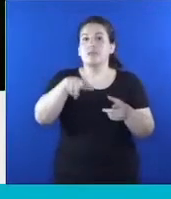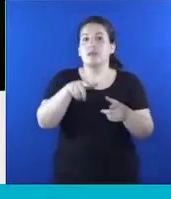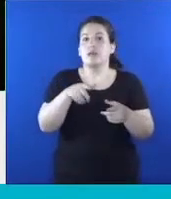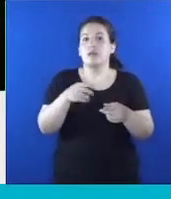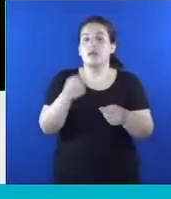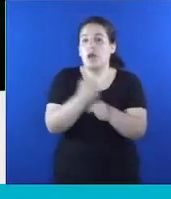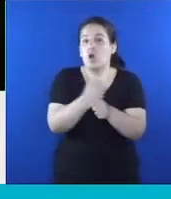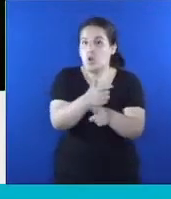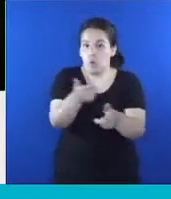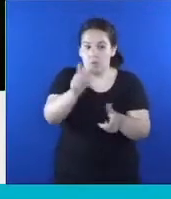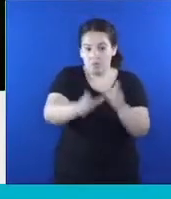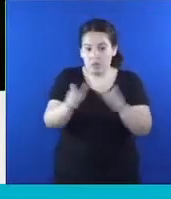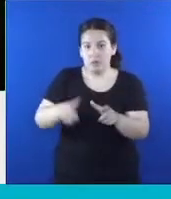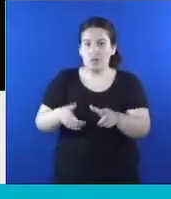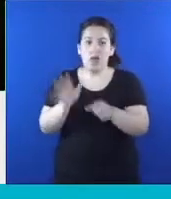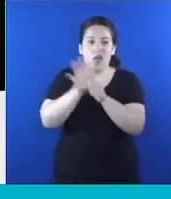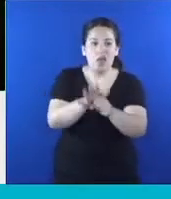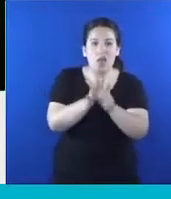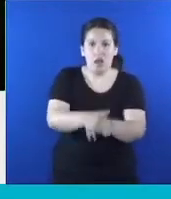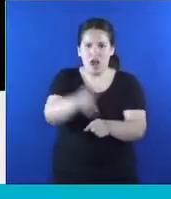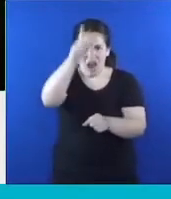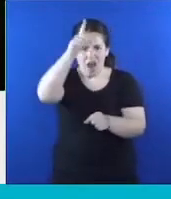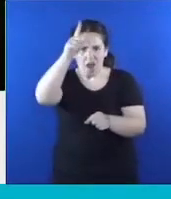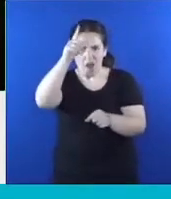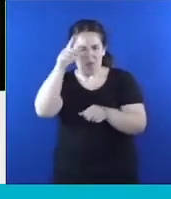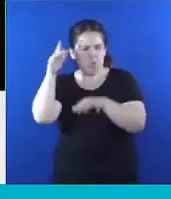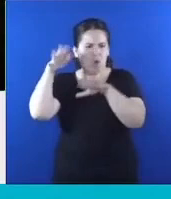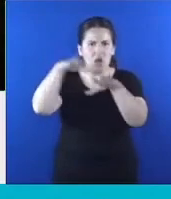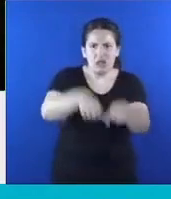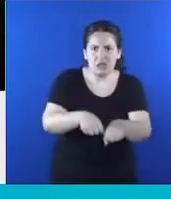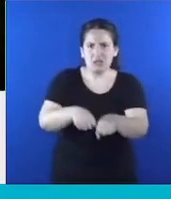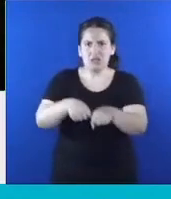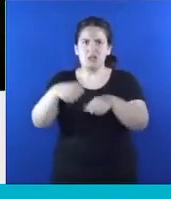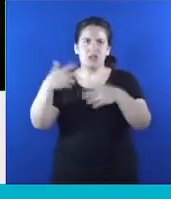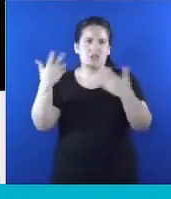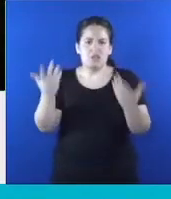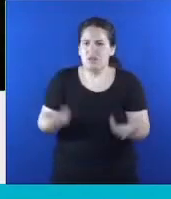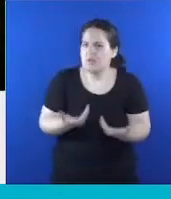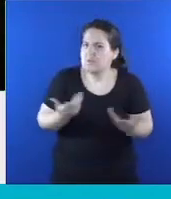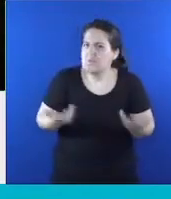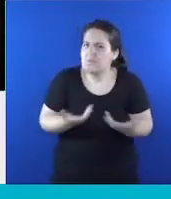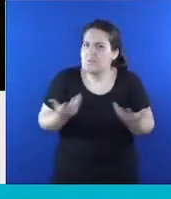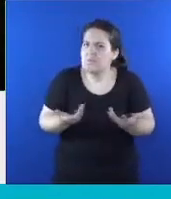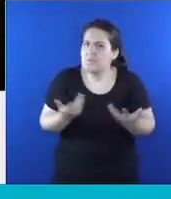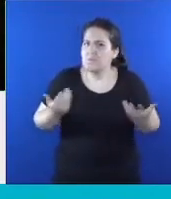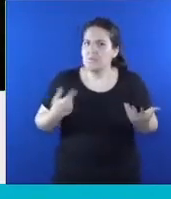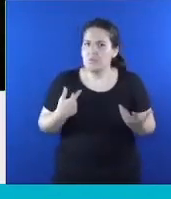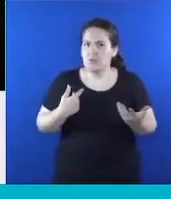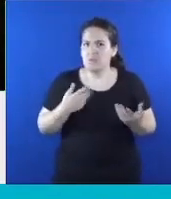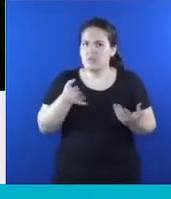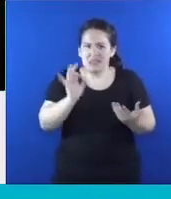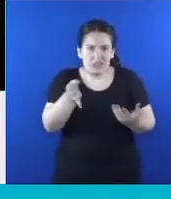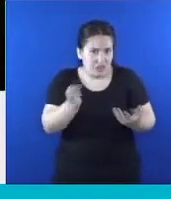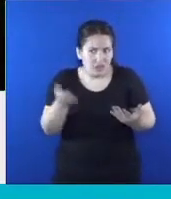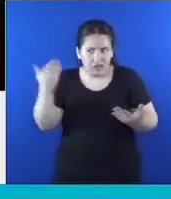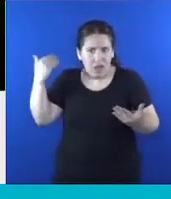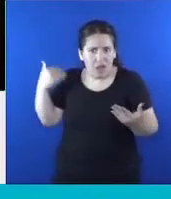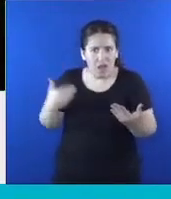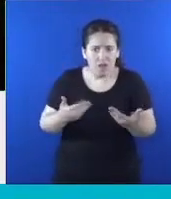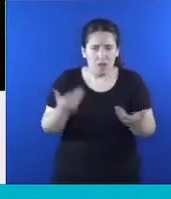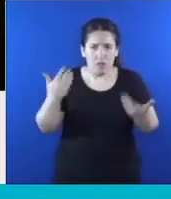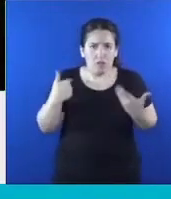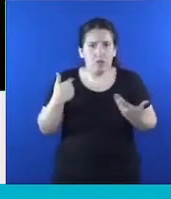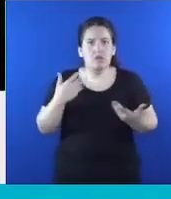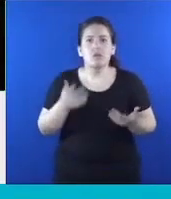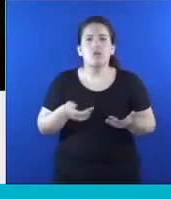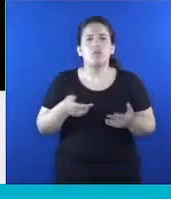se se las atacó con la policía de la ciudad con la prefectura hubo también como como lo venimos viendo y queremos llamar la atención